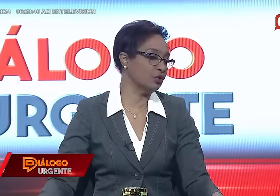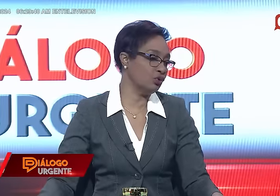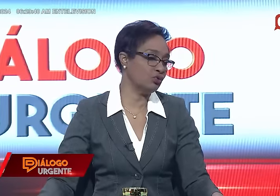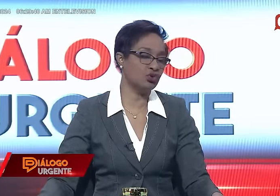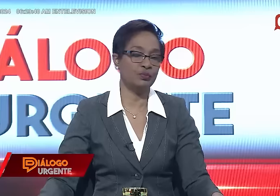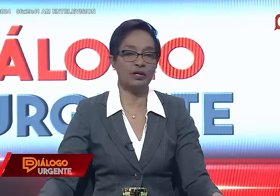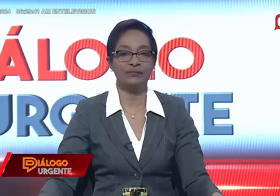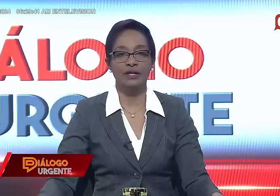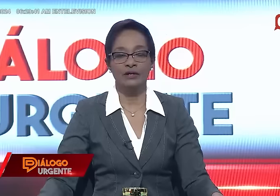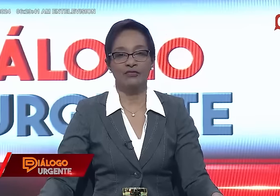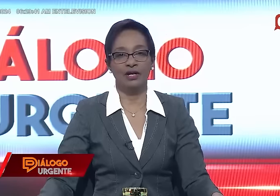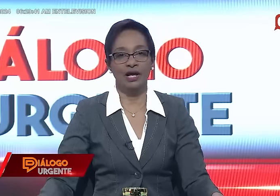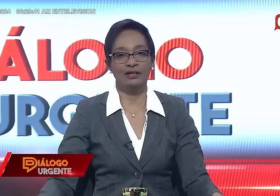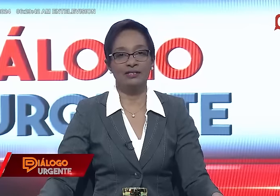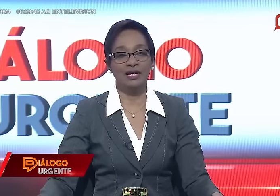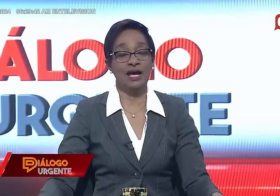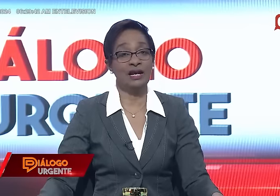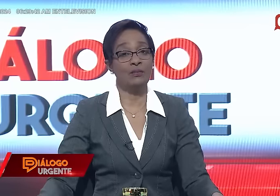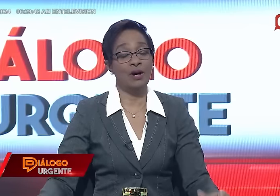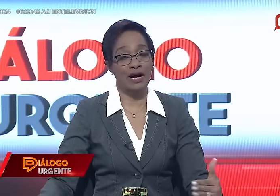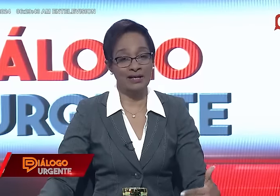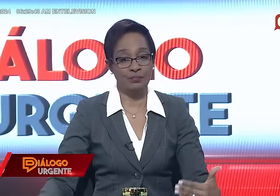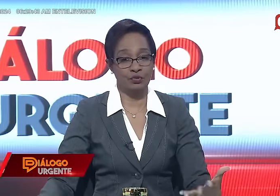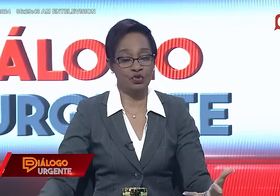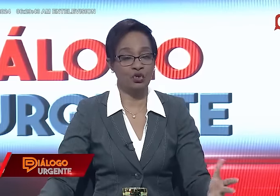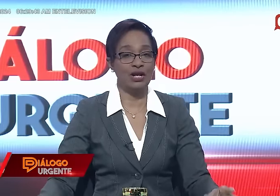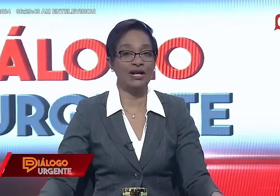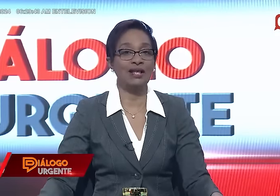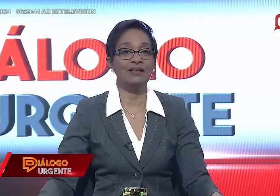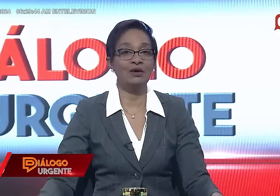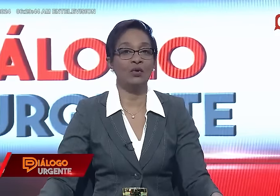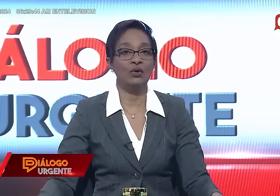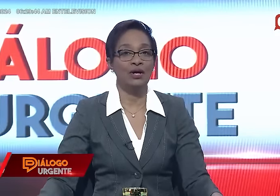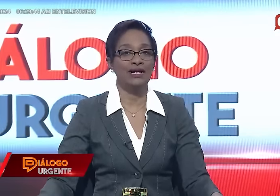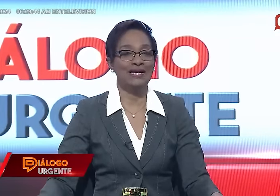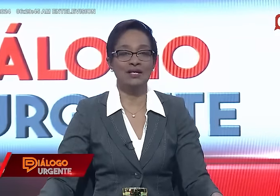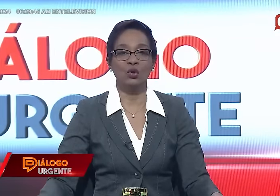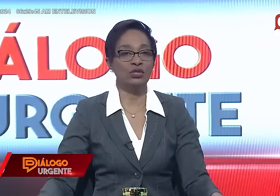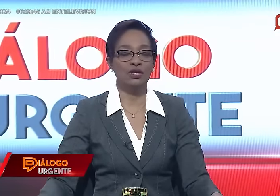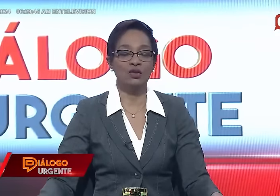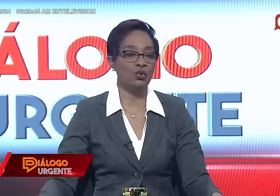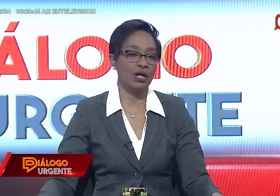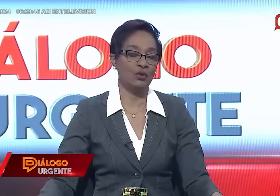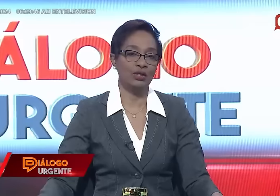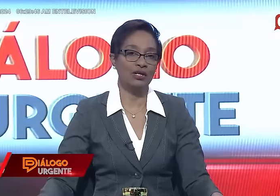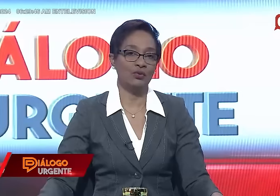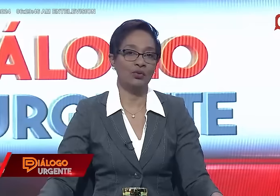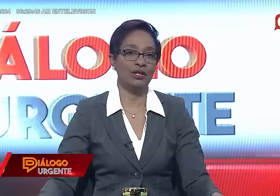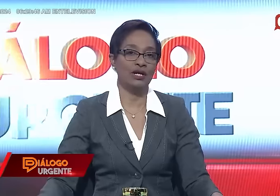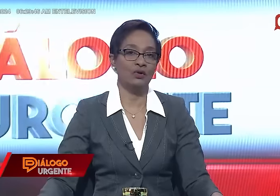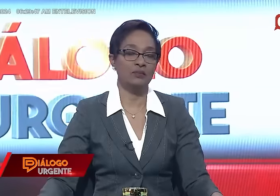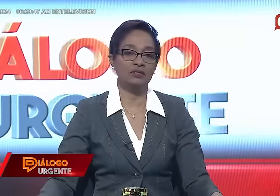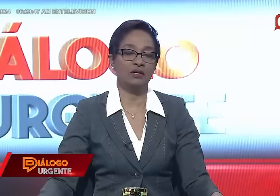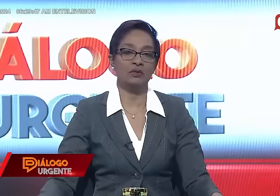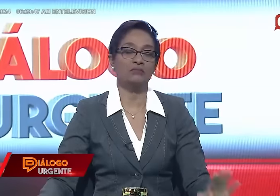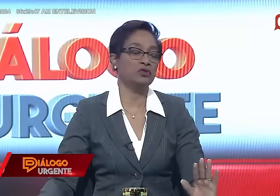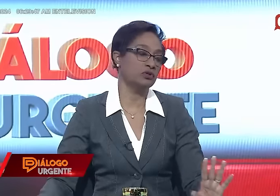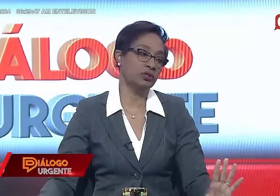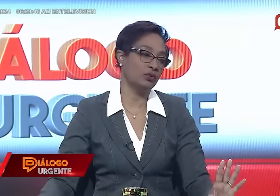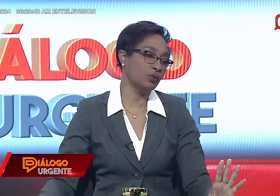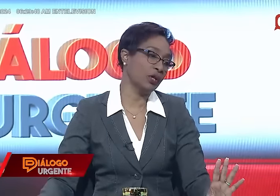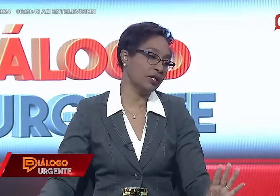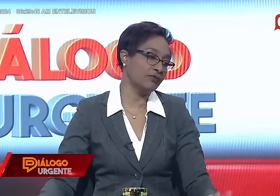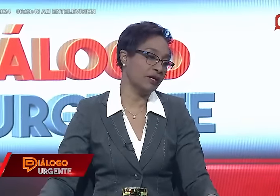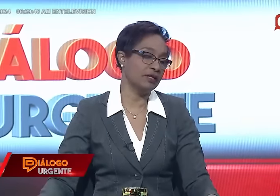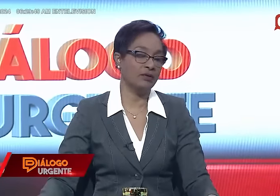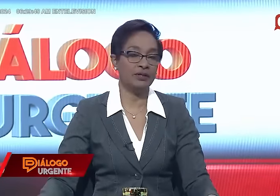Antonio Guzmán Fernández, que al posicionarla dijo que no tiene dudas, no tenía duda de que lo iba a hacer bien. Yo no tengo duda